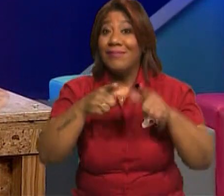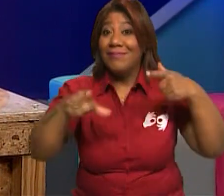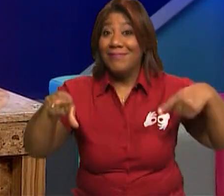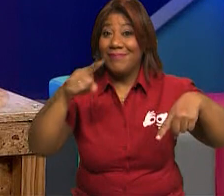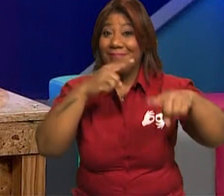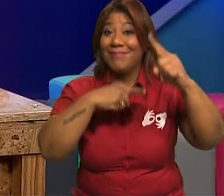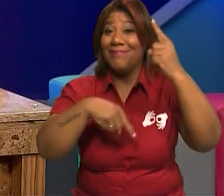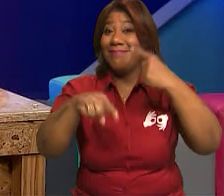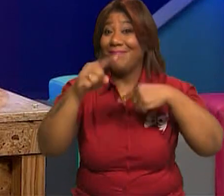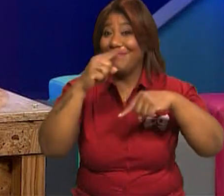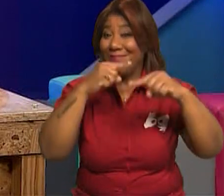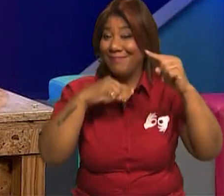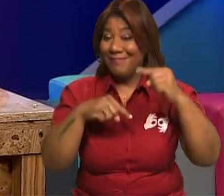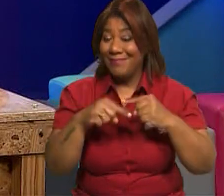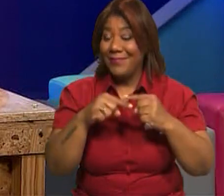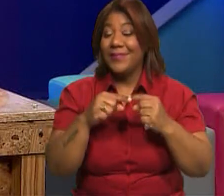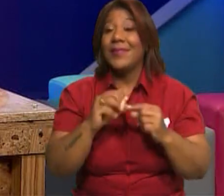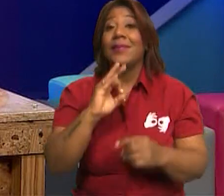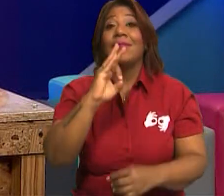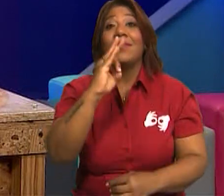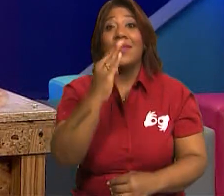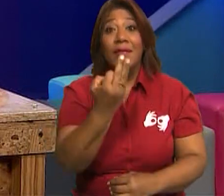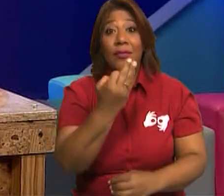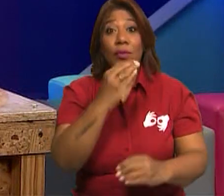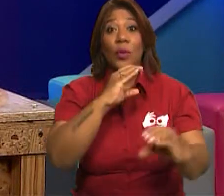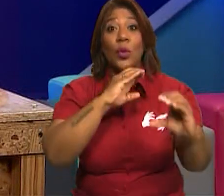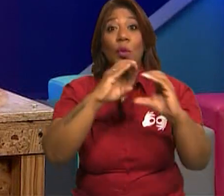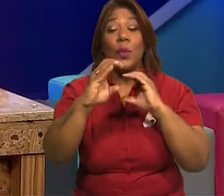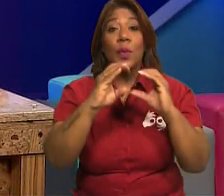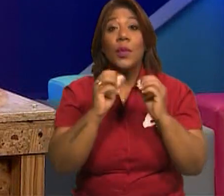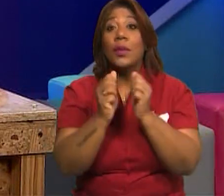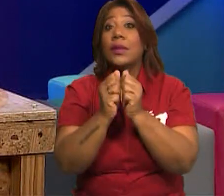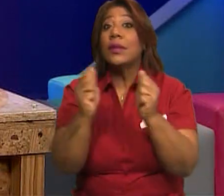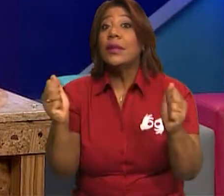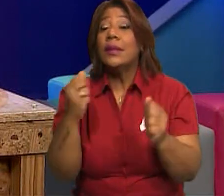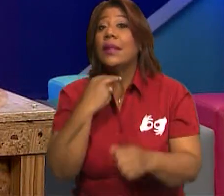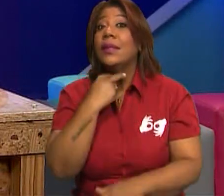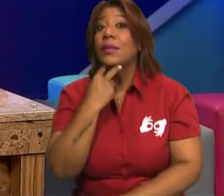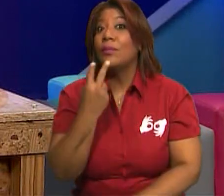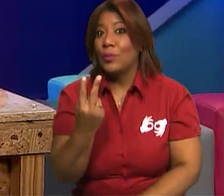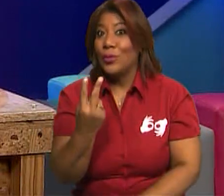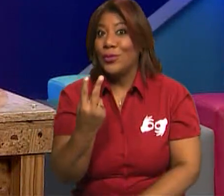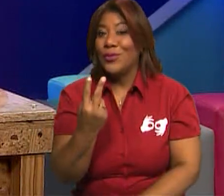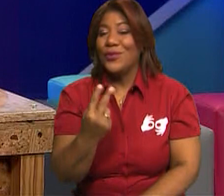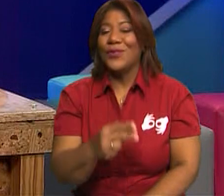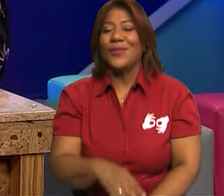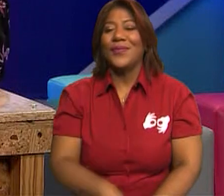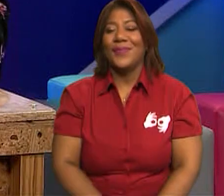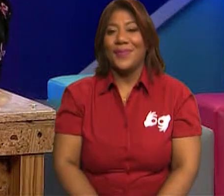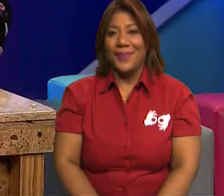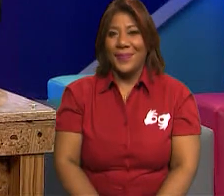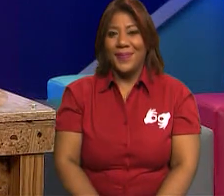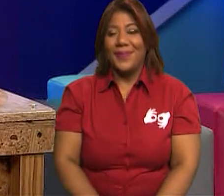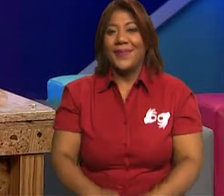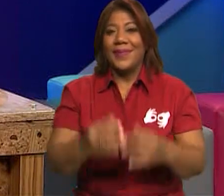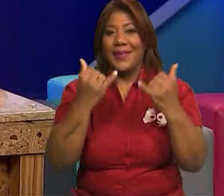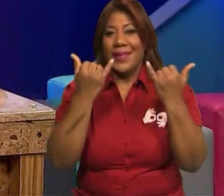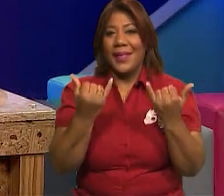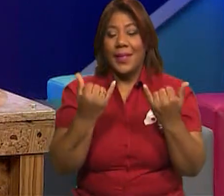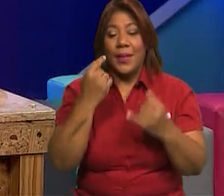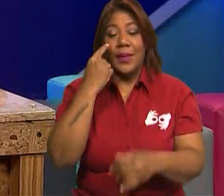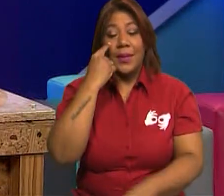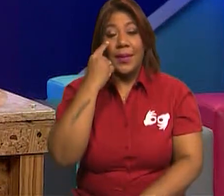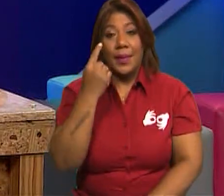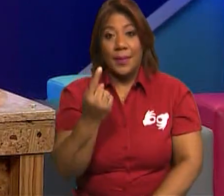de señas y ese es un medio de comunicación no verbal. Ahora vamos a continuar con nuestra